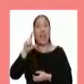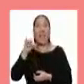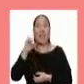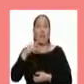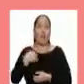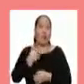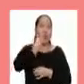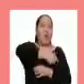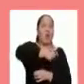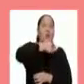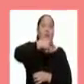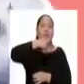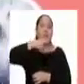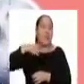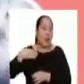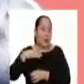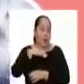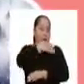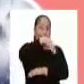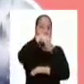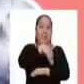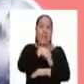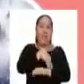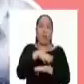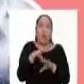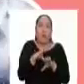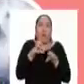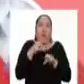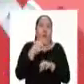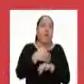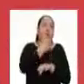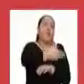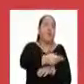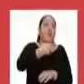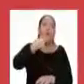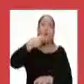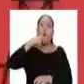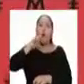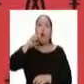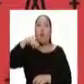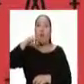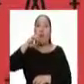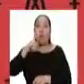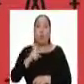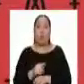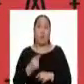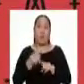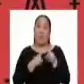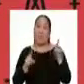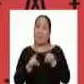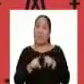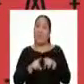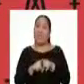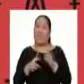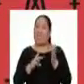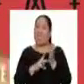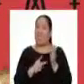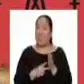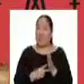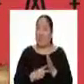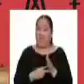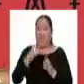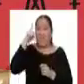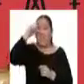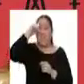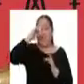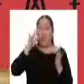seco, en medio frío y al otro lado húmedo. Pero también significa un reto para la conexión entre